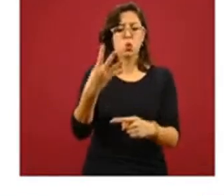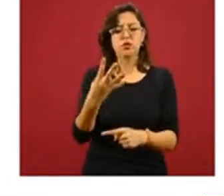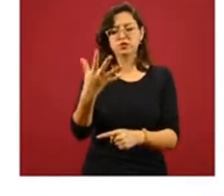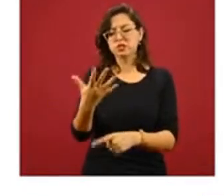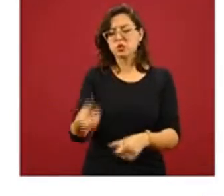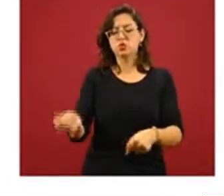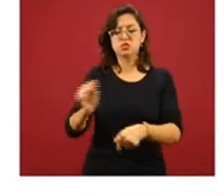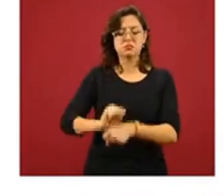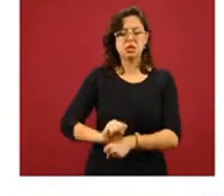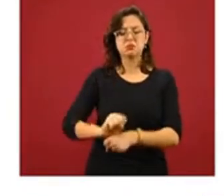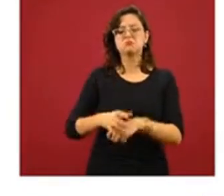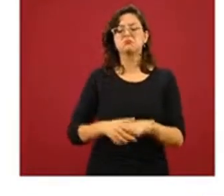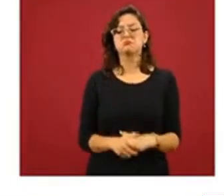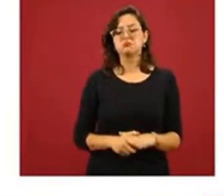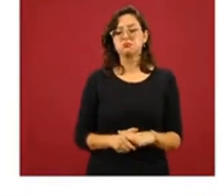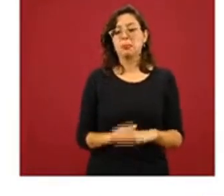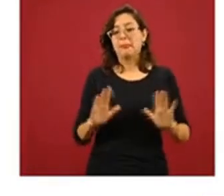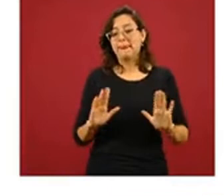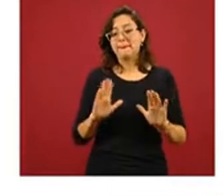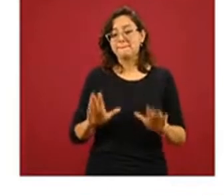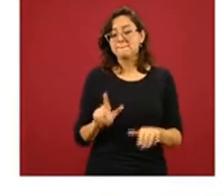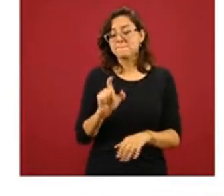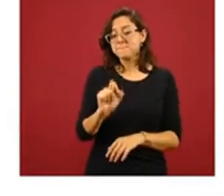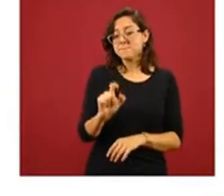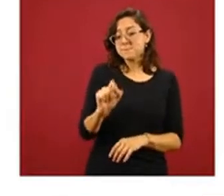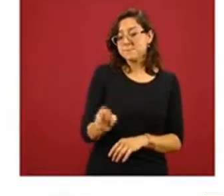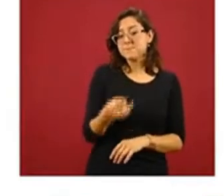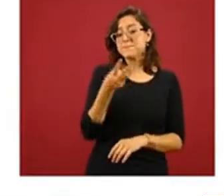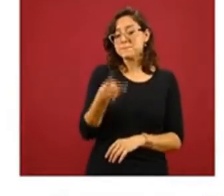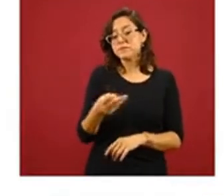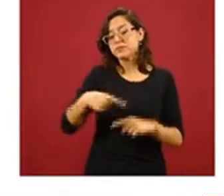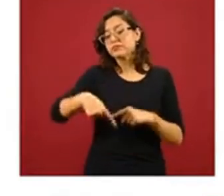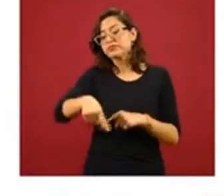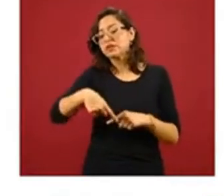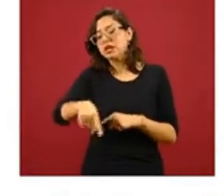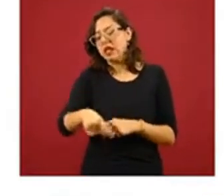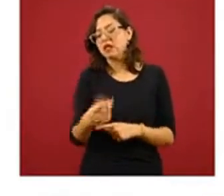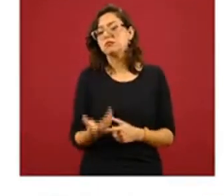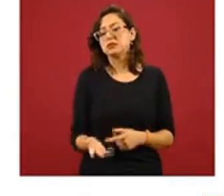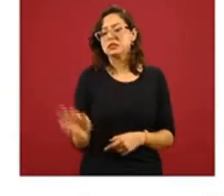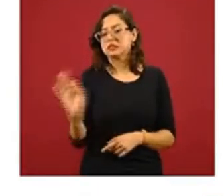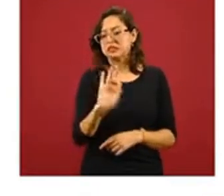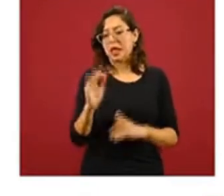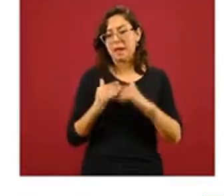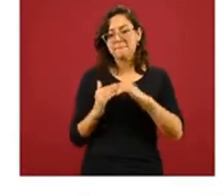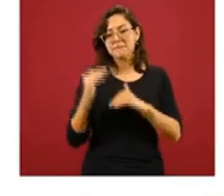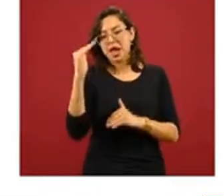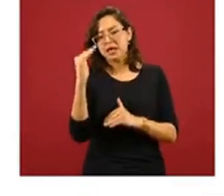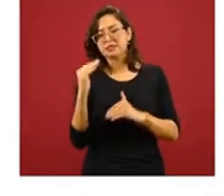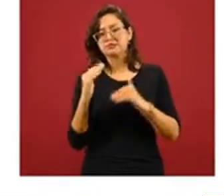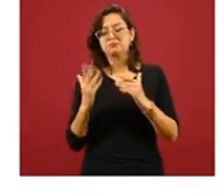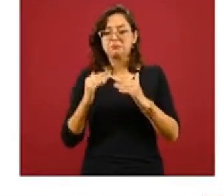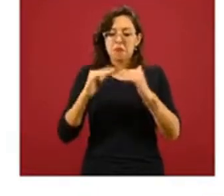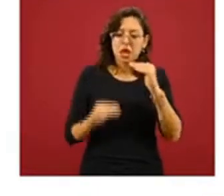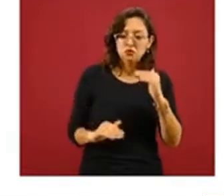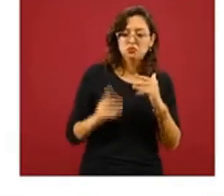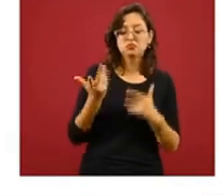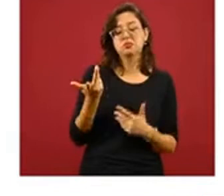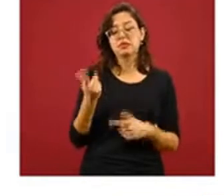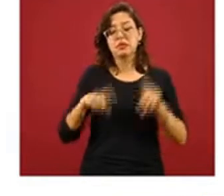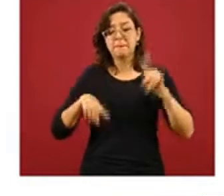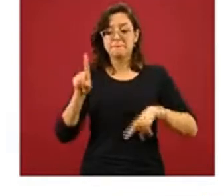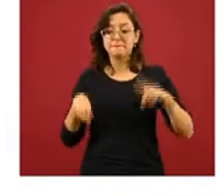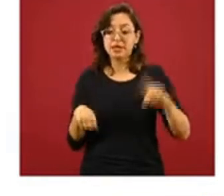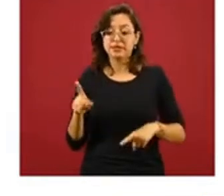semanas. Veremos la semana 23 cómo termina cerrando, ese 45 todavía se puede incrementar en la medida que todas estas muestras que vimos en color